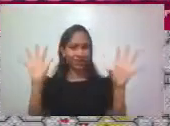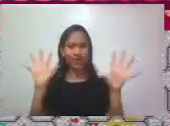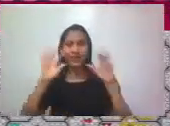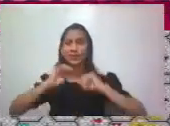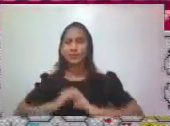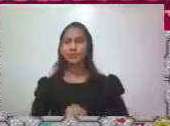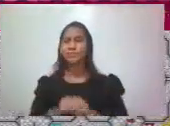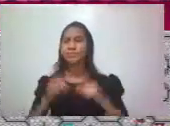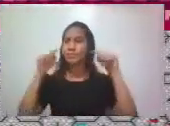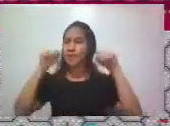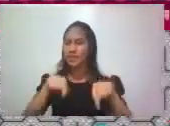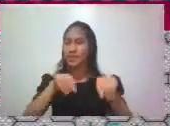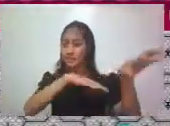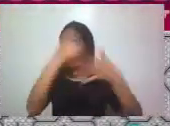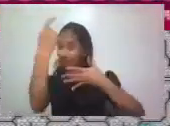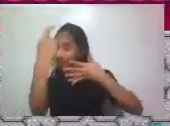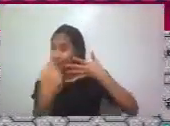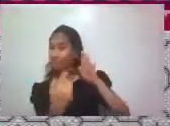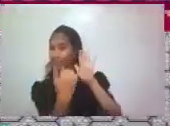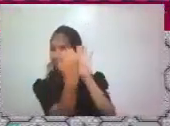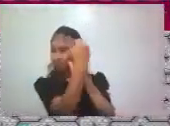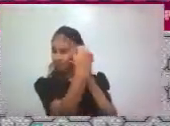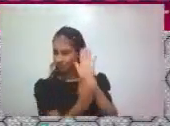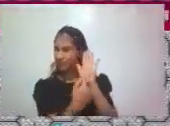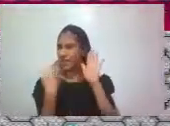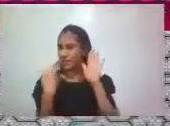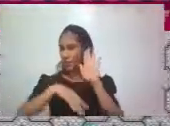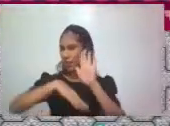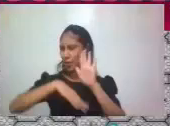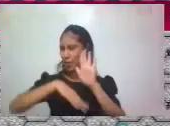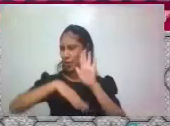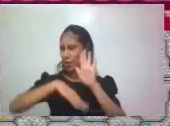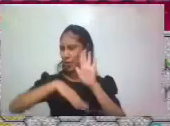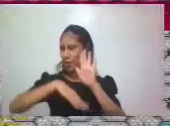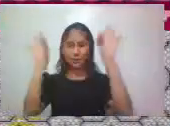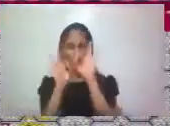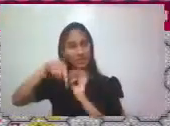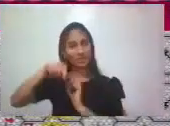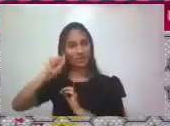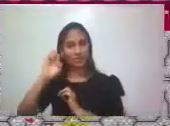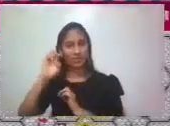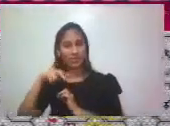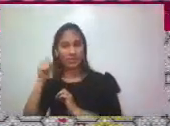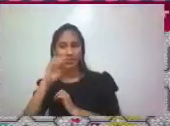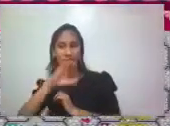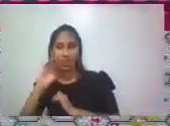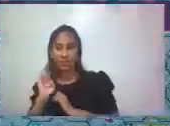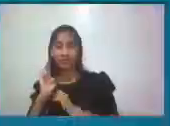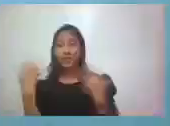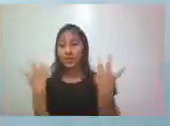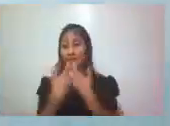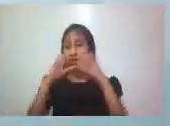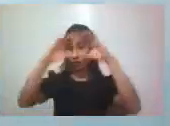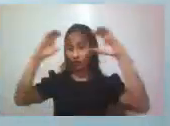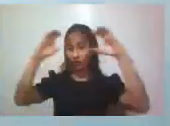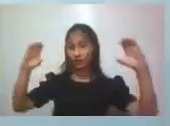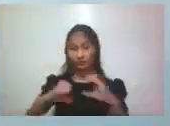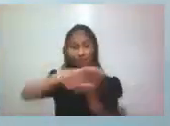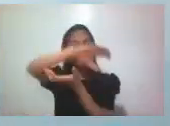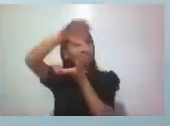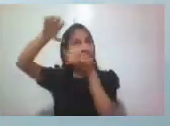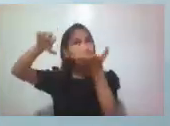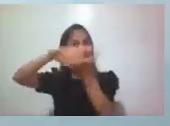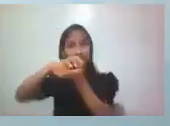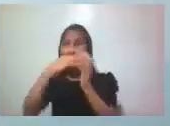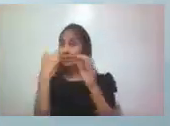Estas son las acciones prioritarias de la Agenda Indígena del SENACE en el marco de la certificación ambiental. Estas acciones se